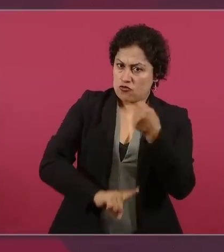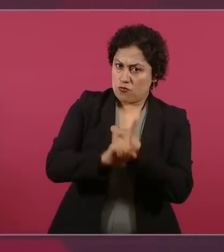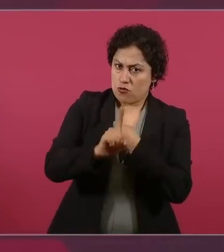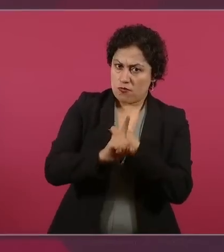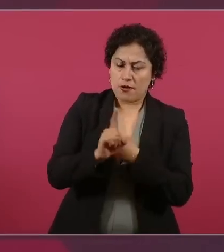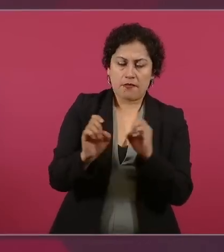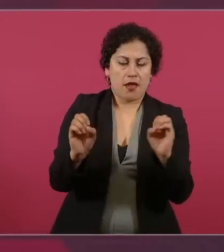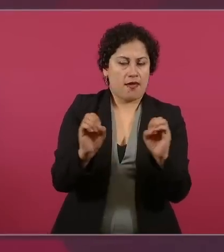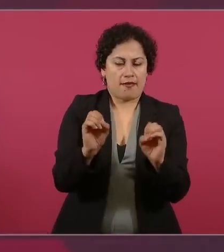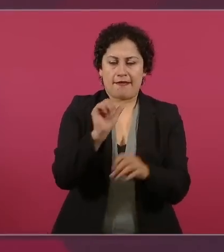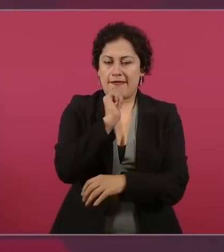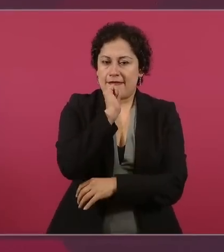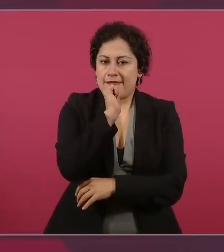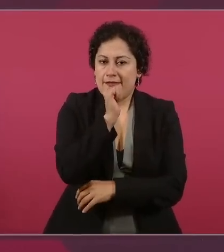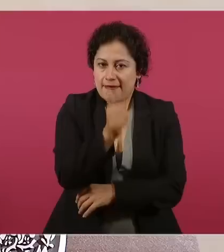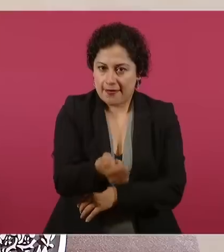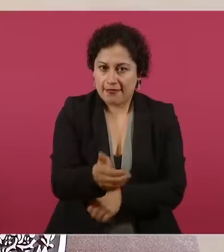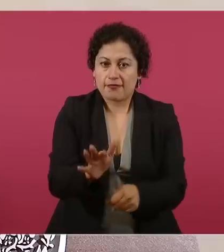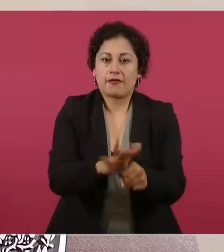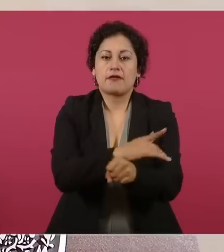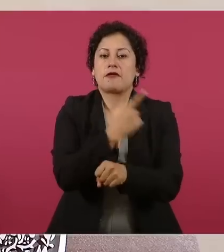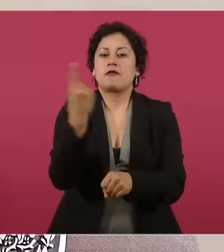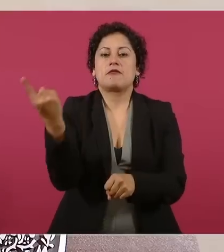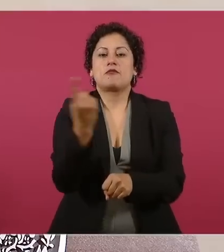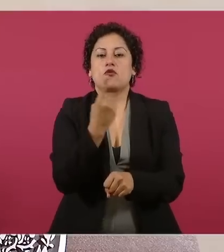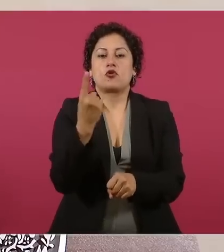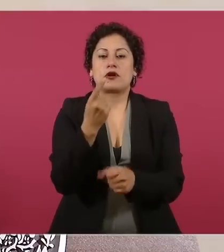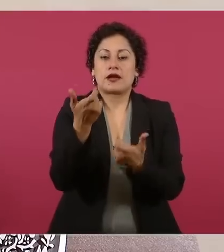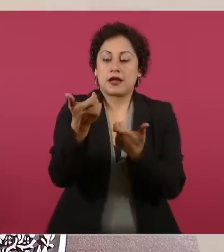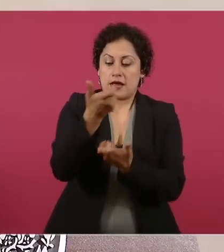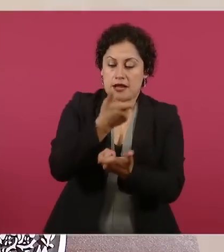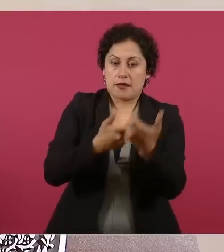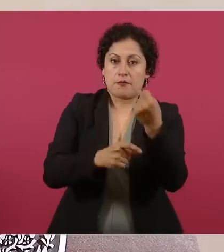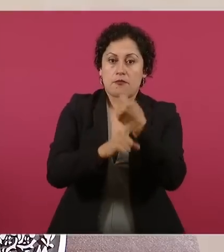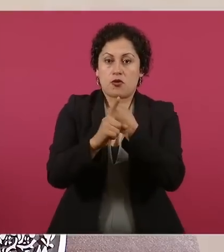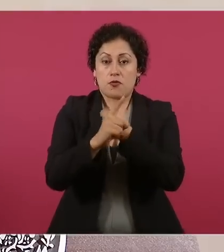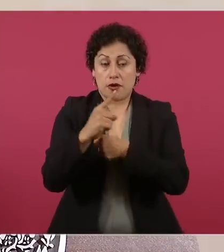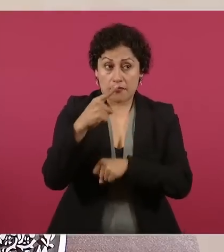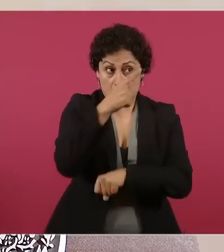haber crisis financiera en Estados Unidos